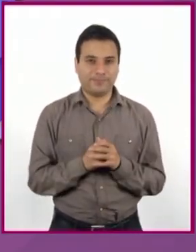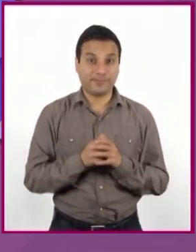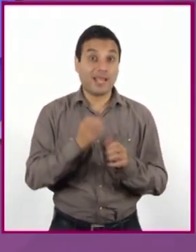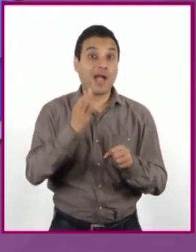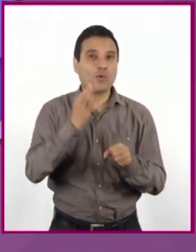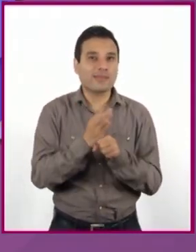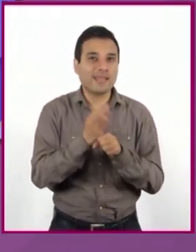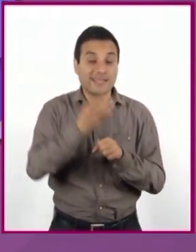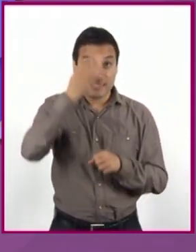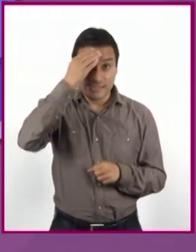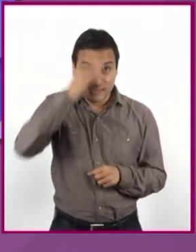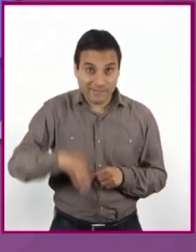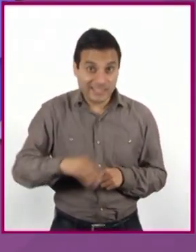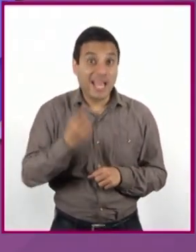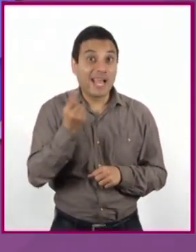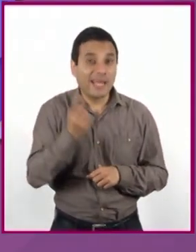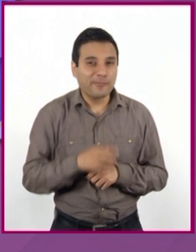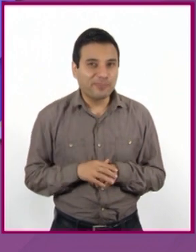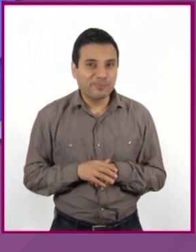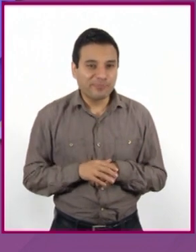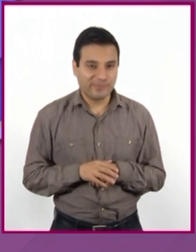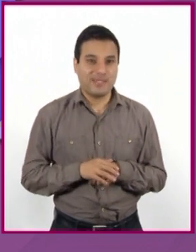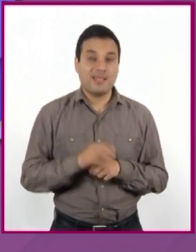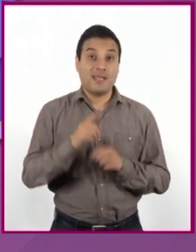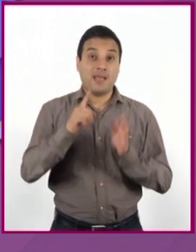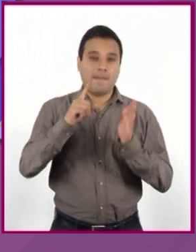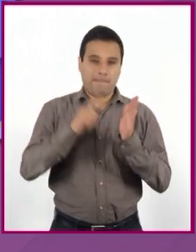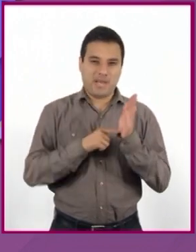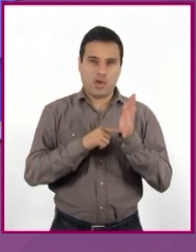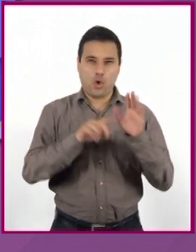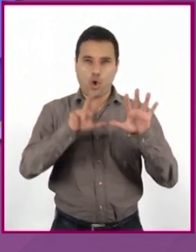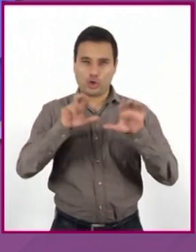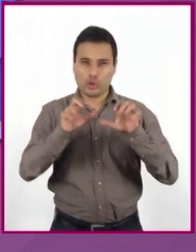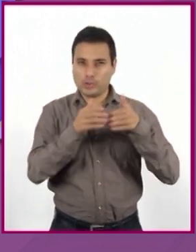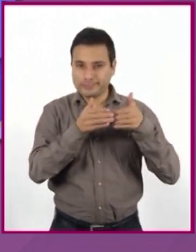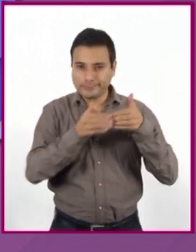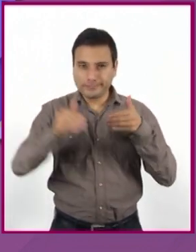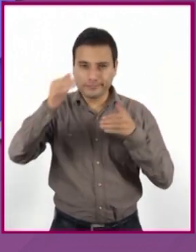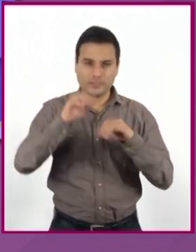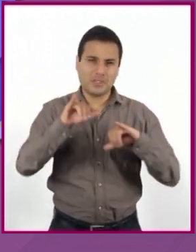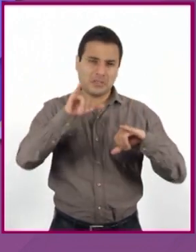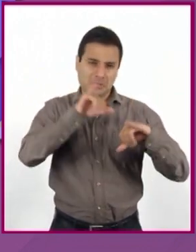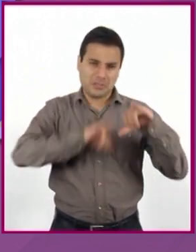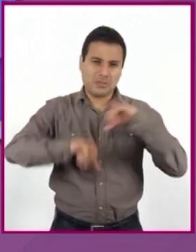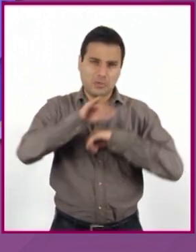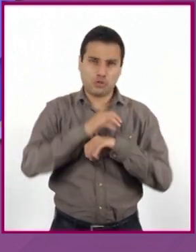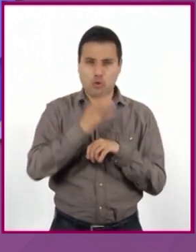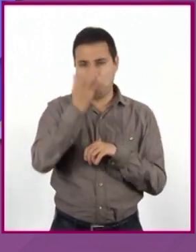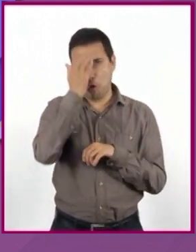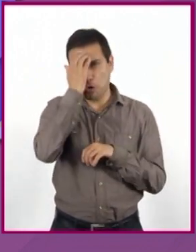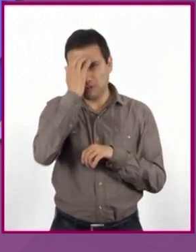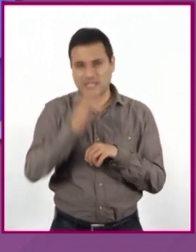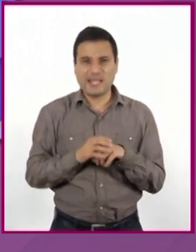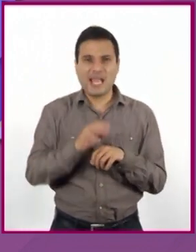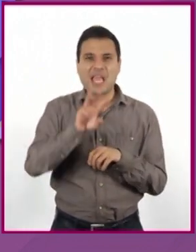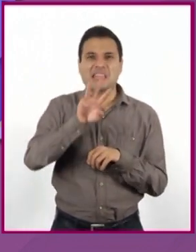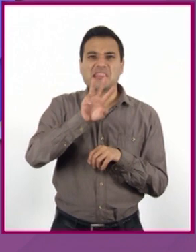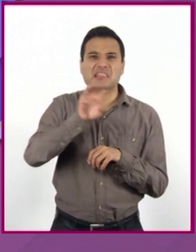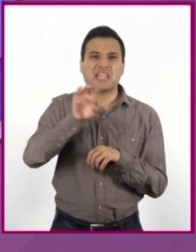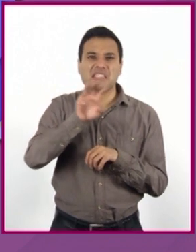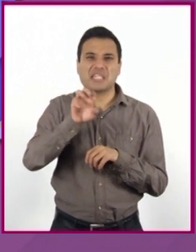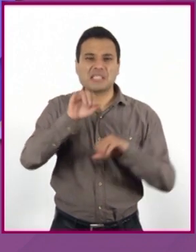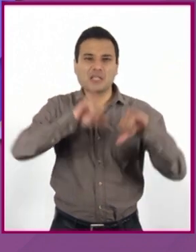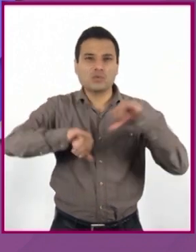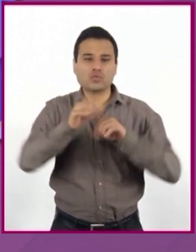de ¿Sabían qué? A principios de 1800, los químicos conocían, si acaso, unas 300 sustancias